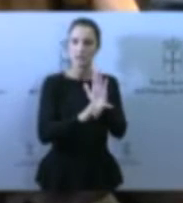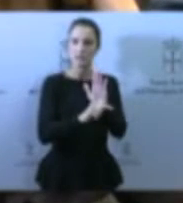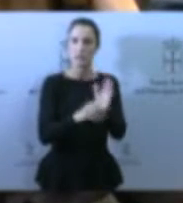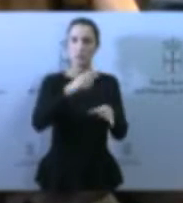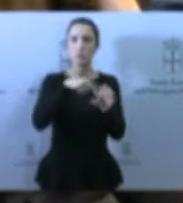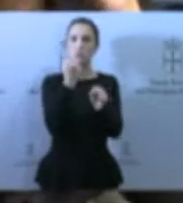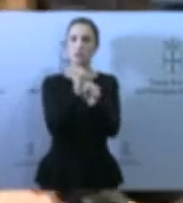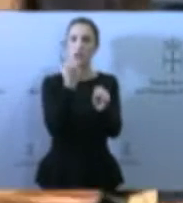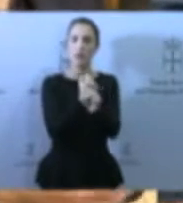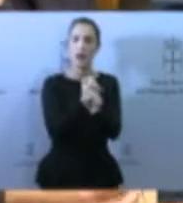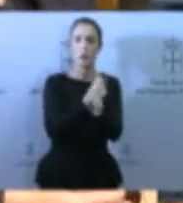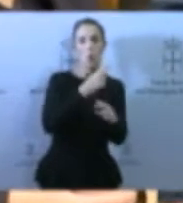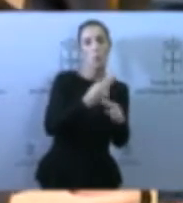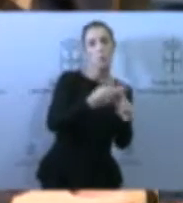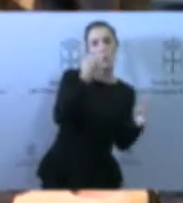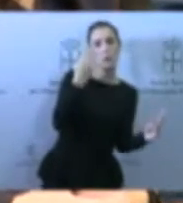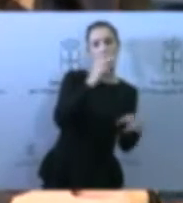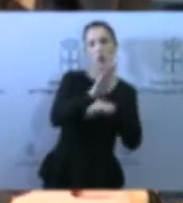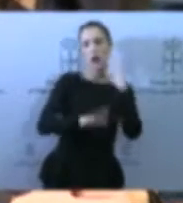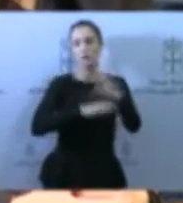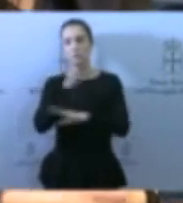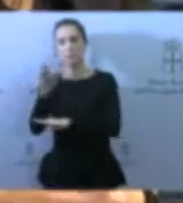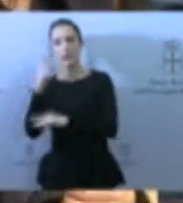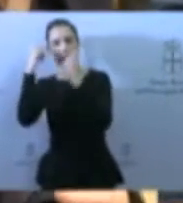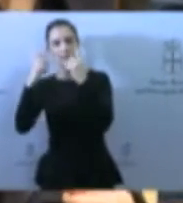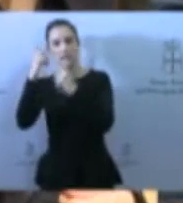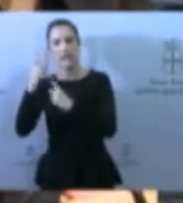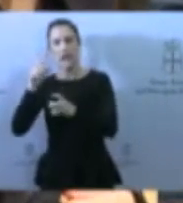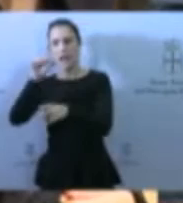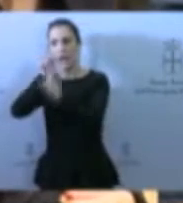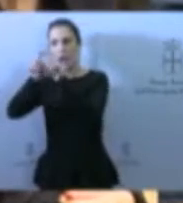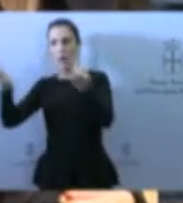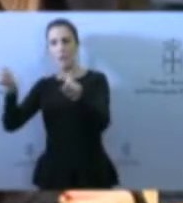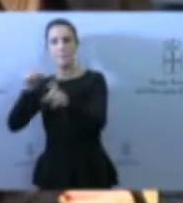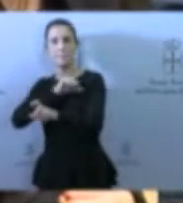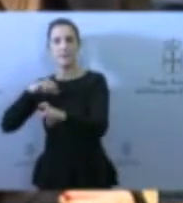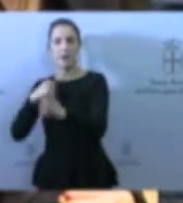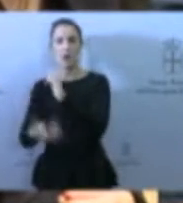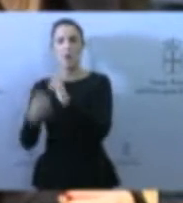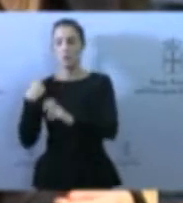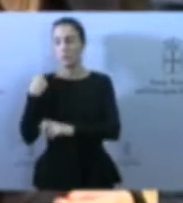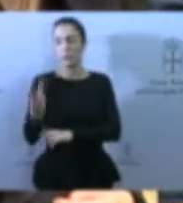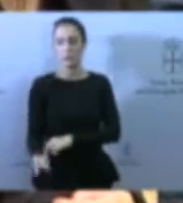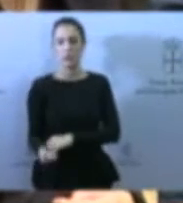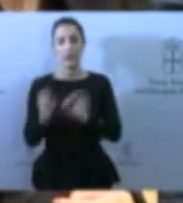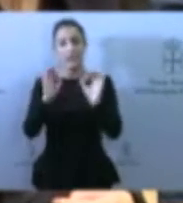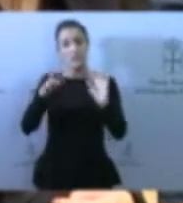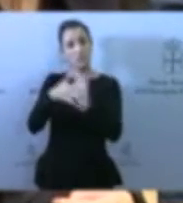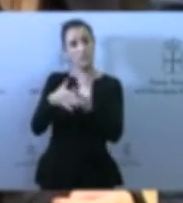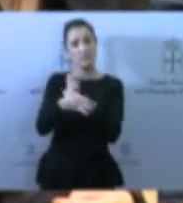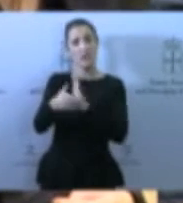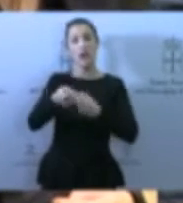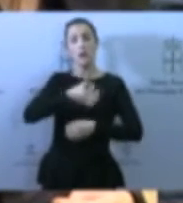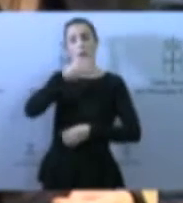de la gestión pública al prau del enriquecimiento en el sector privado, en sin solución de continuidad muchas veces. Esta es una de las manifestaciones para